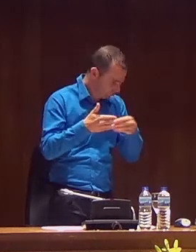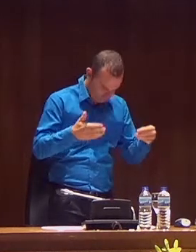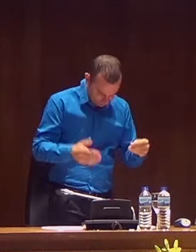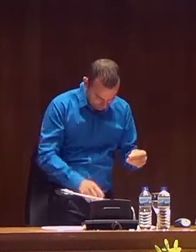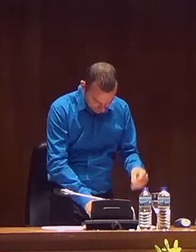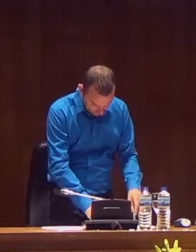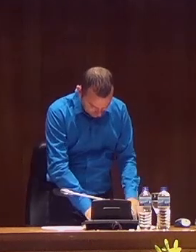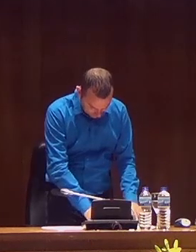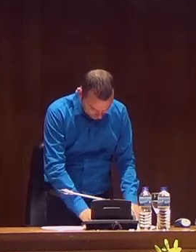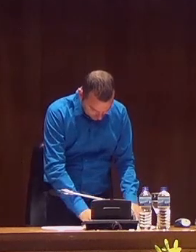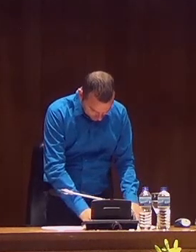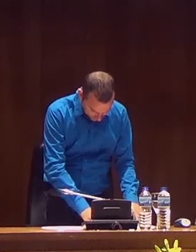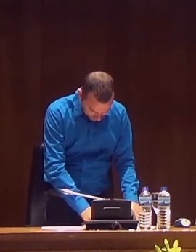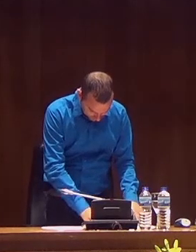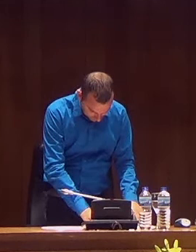y demandas de los usuarios.